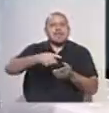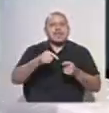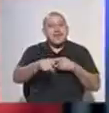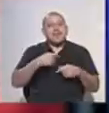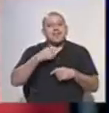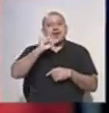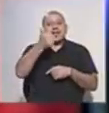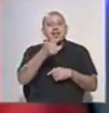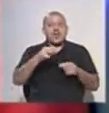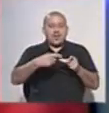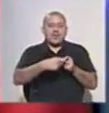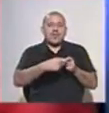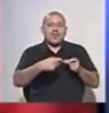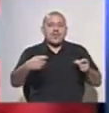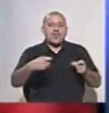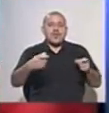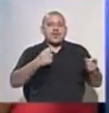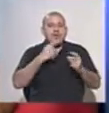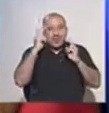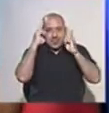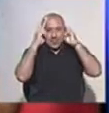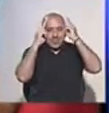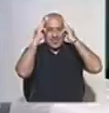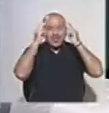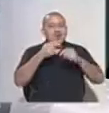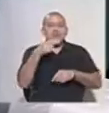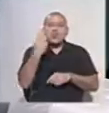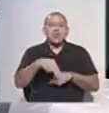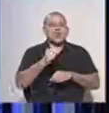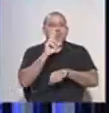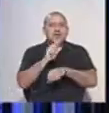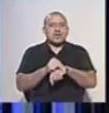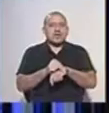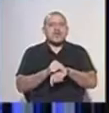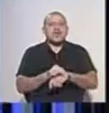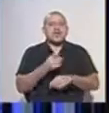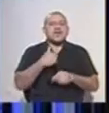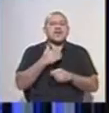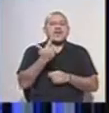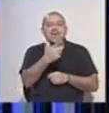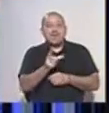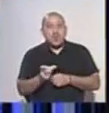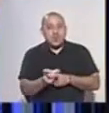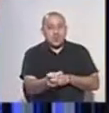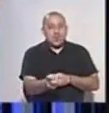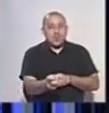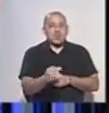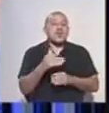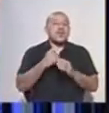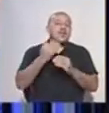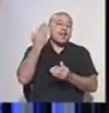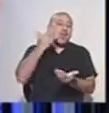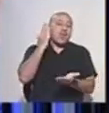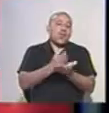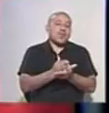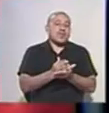una cuponera de Bioclub y un corte de pelo en una peluquería que nunca usé. De Videoclub, eso revela la última vez que fue al tablado